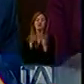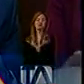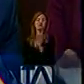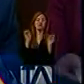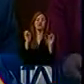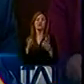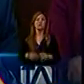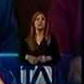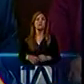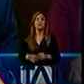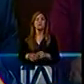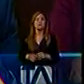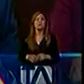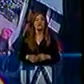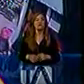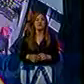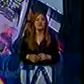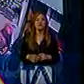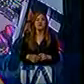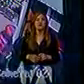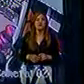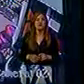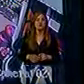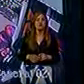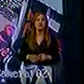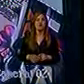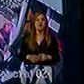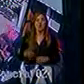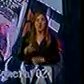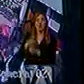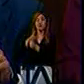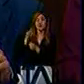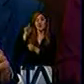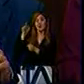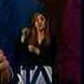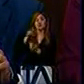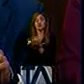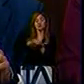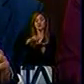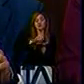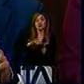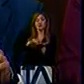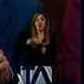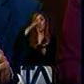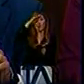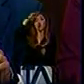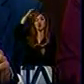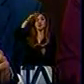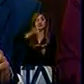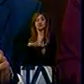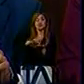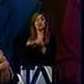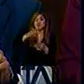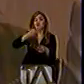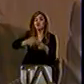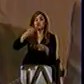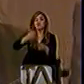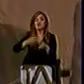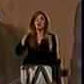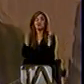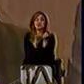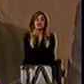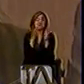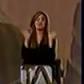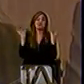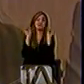hace referencia por algunos sectores. Después mostró un video y la bitácora de la penitenciaría, donde no consta el nombre de la asambleísta